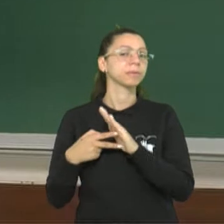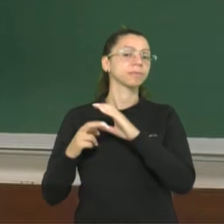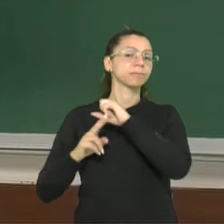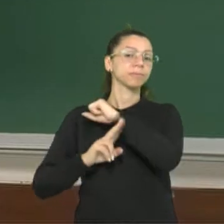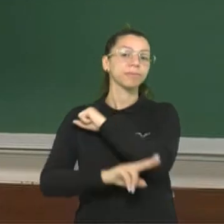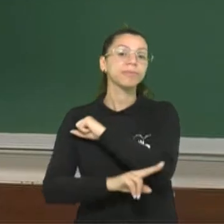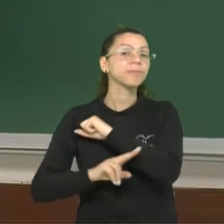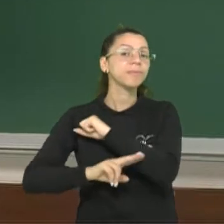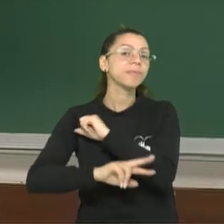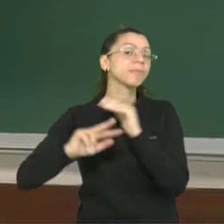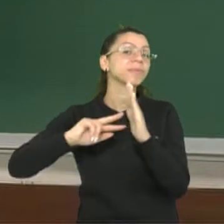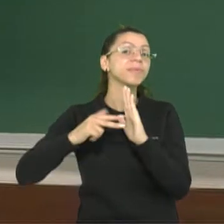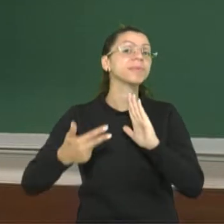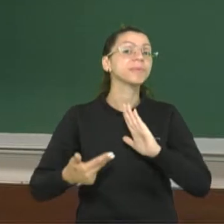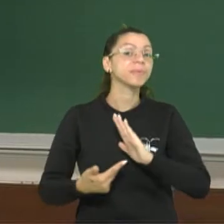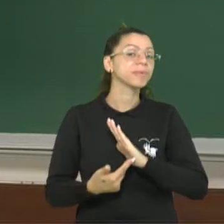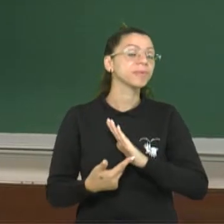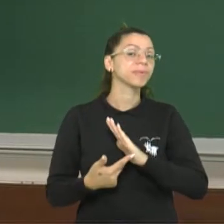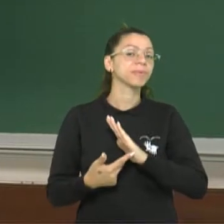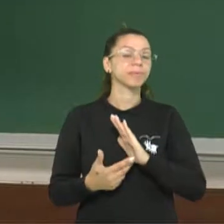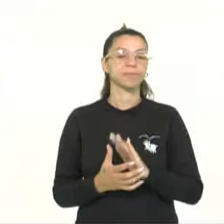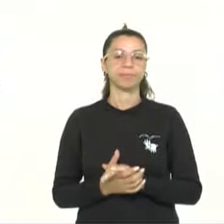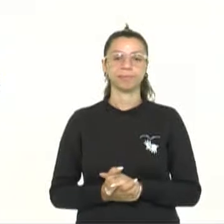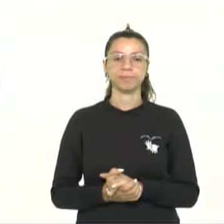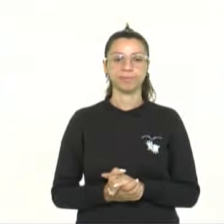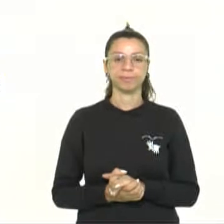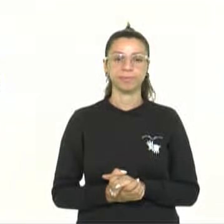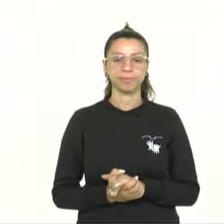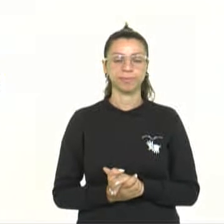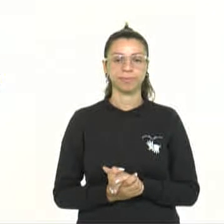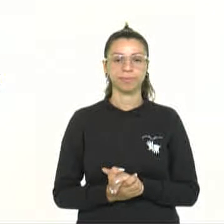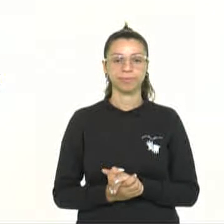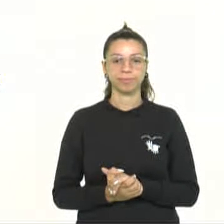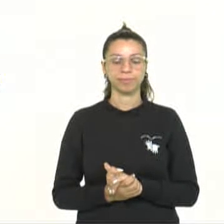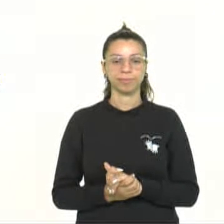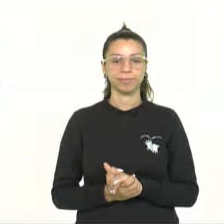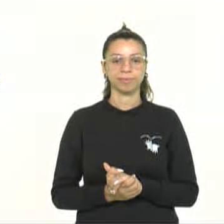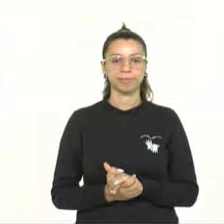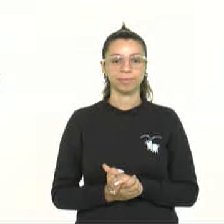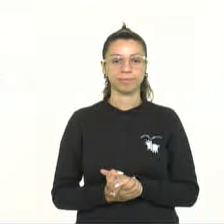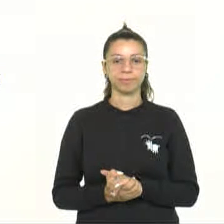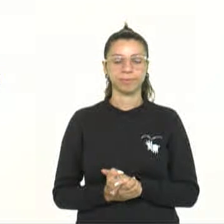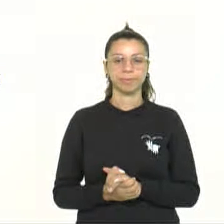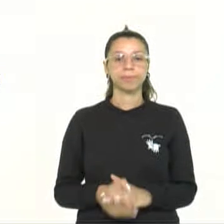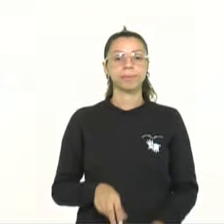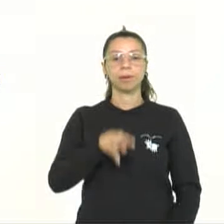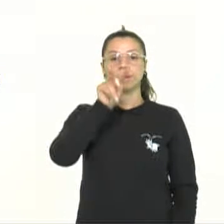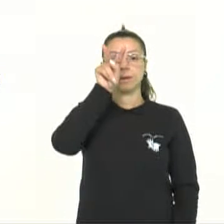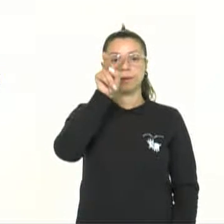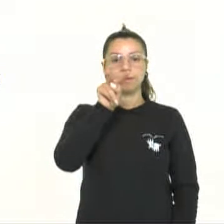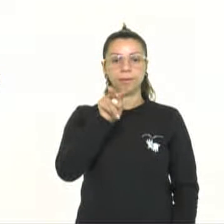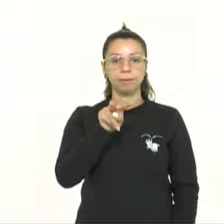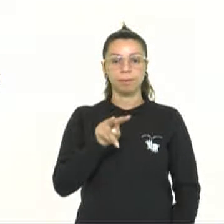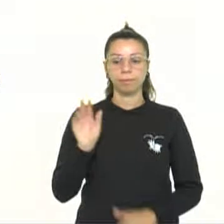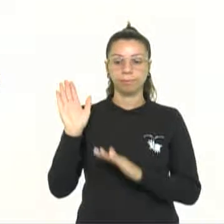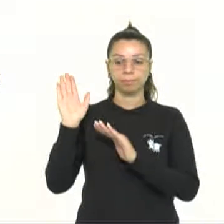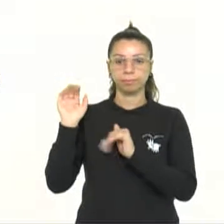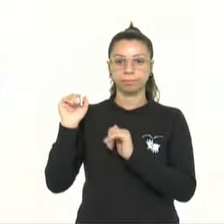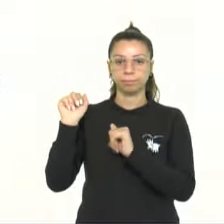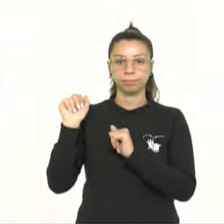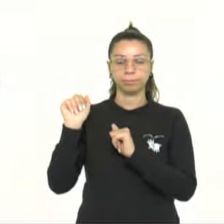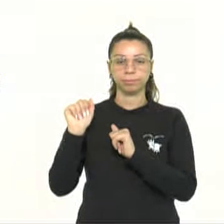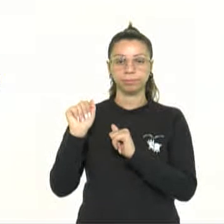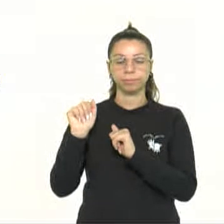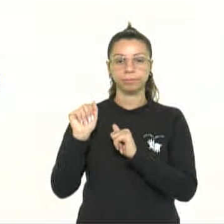ser diversidade. O que é diversidade? El término diversidad se refiere a la